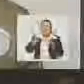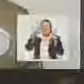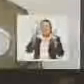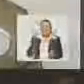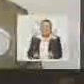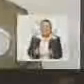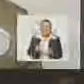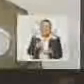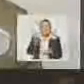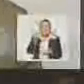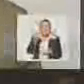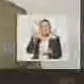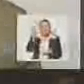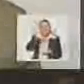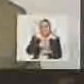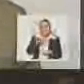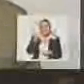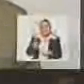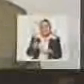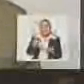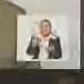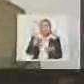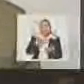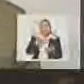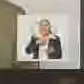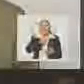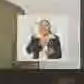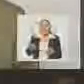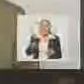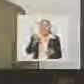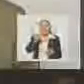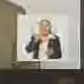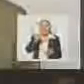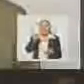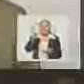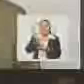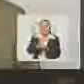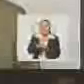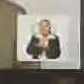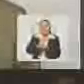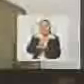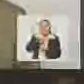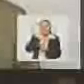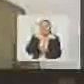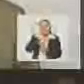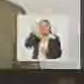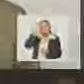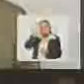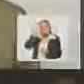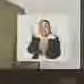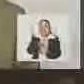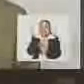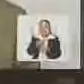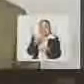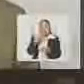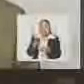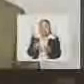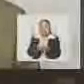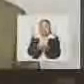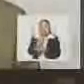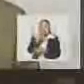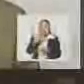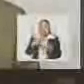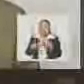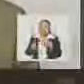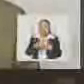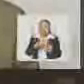que de ahí derivará ciertamente una sociedad que pueda imitar este modelo ejemplar y que pueda convivir